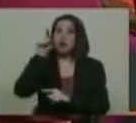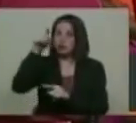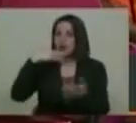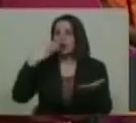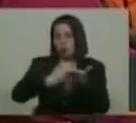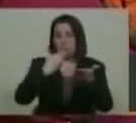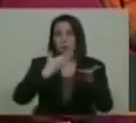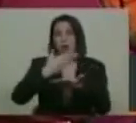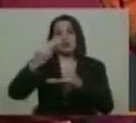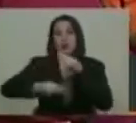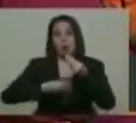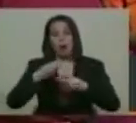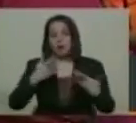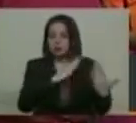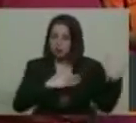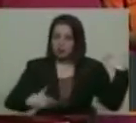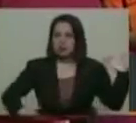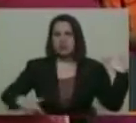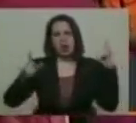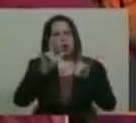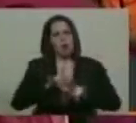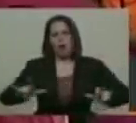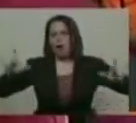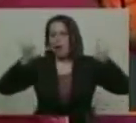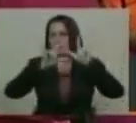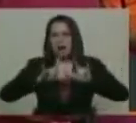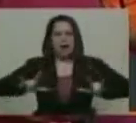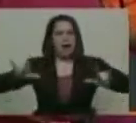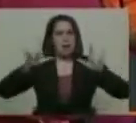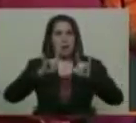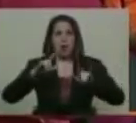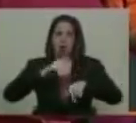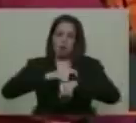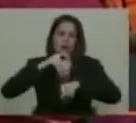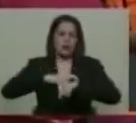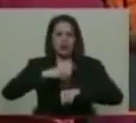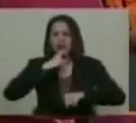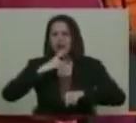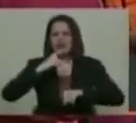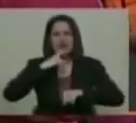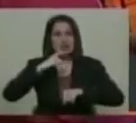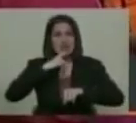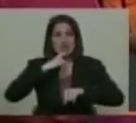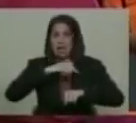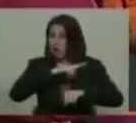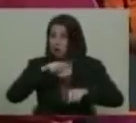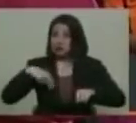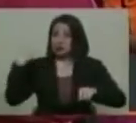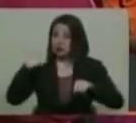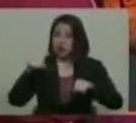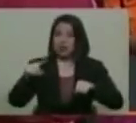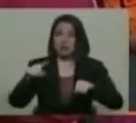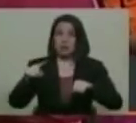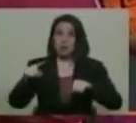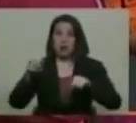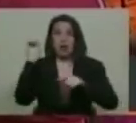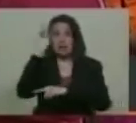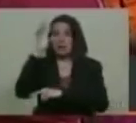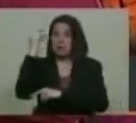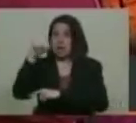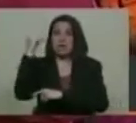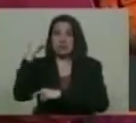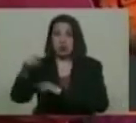propuesto, presidente. Lo amamos y en los momentos más difíciles que nosotros tuvimos en la Asamblea